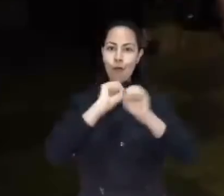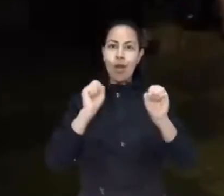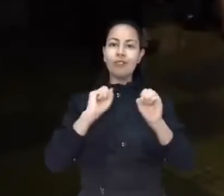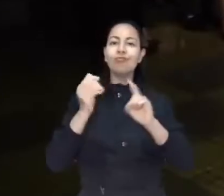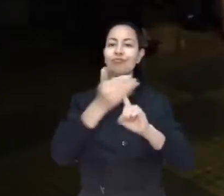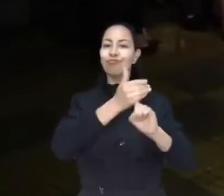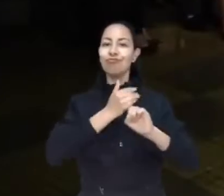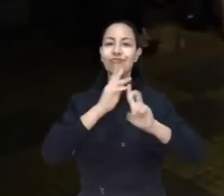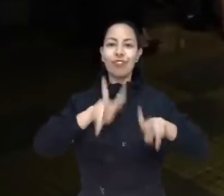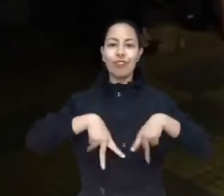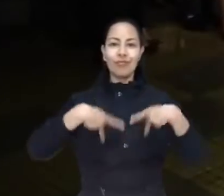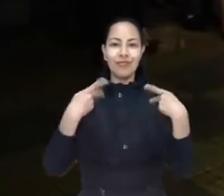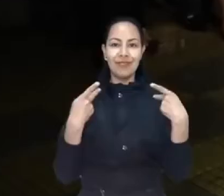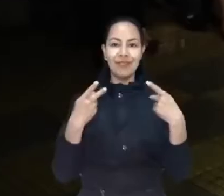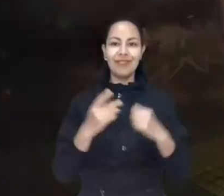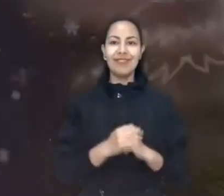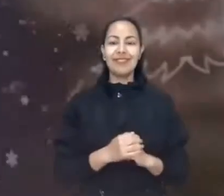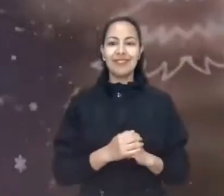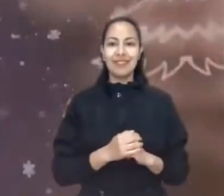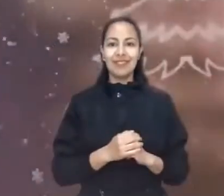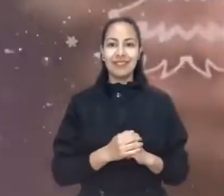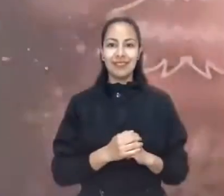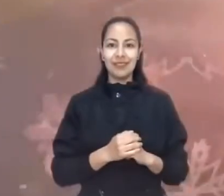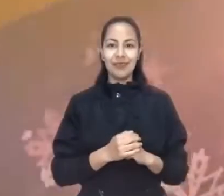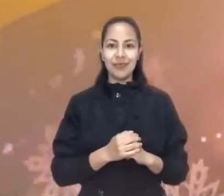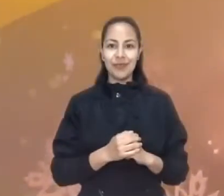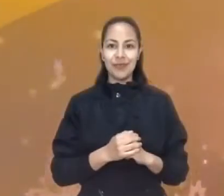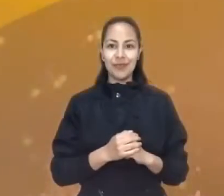Somos guardianes de la vida.